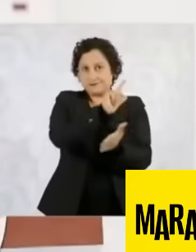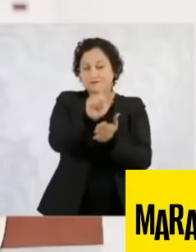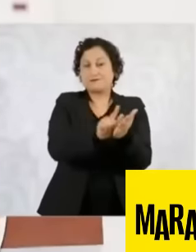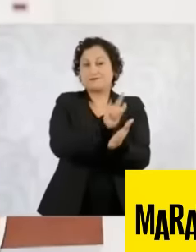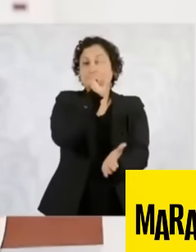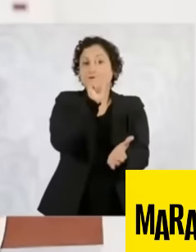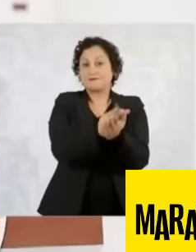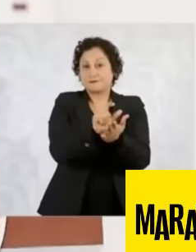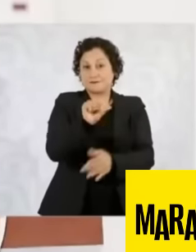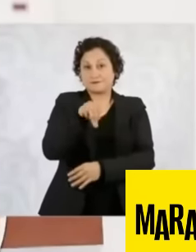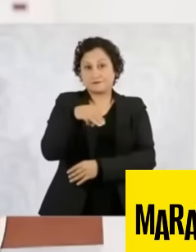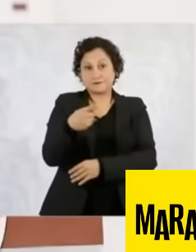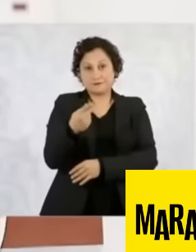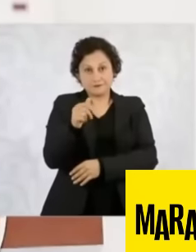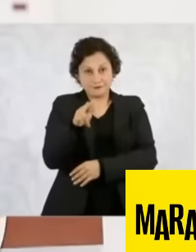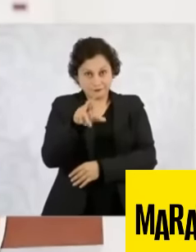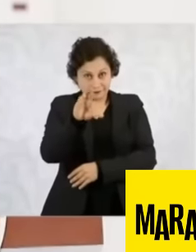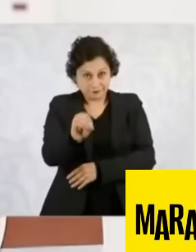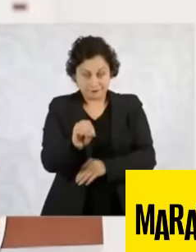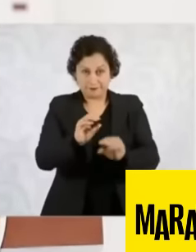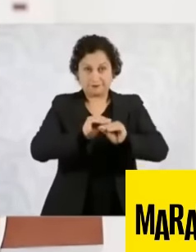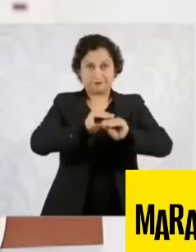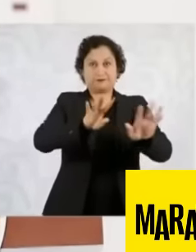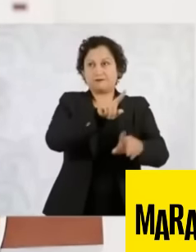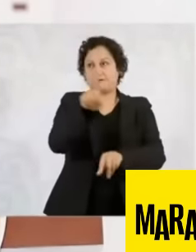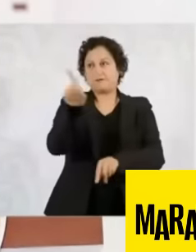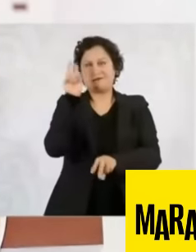amparo pública y